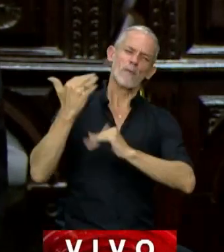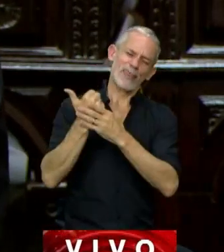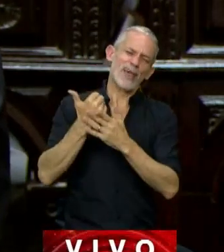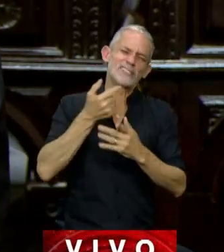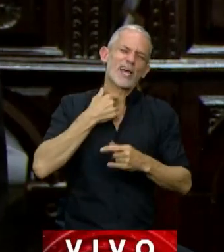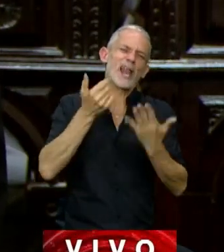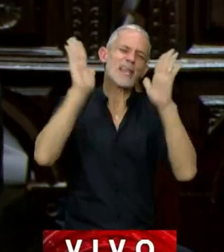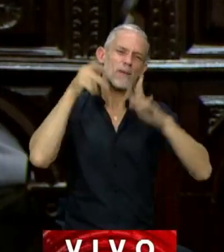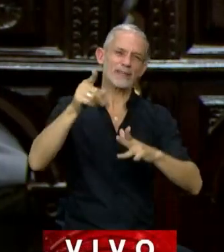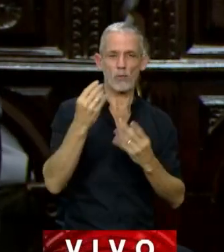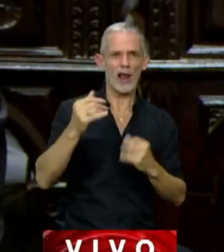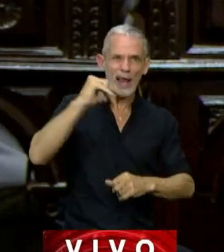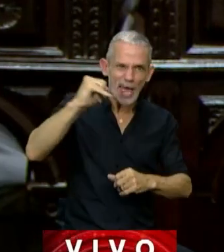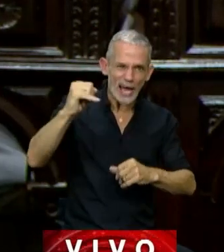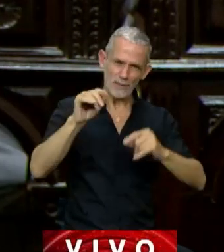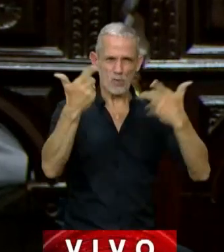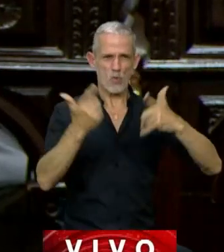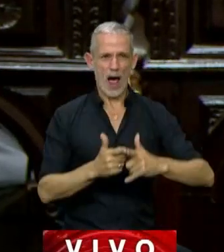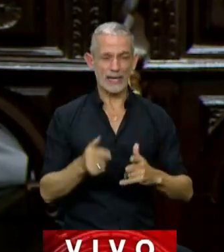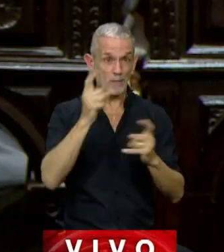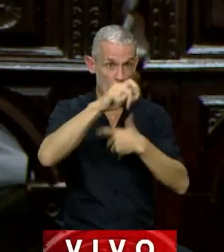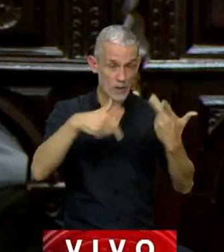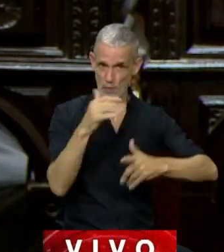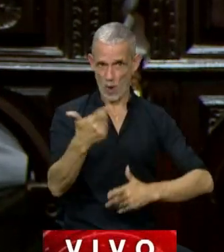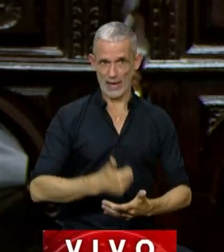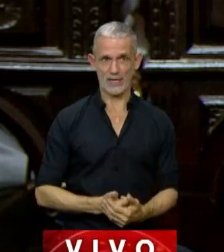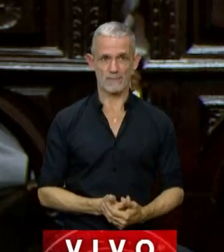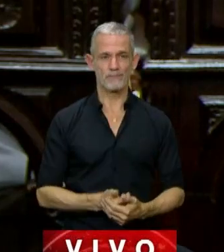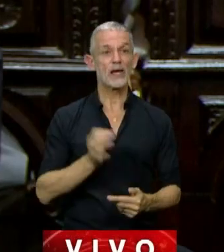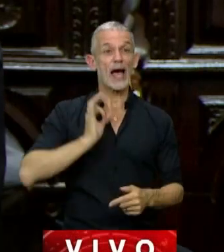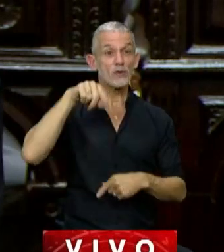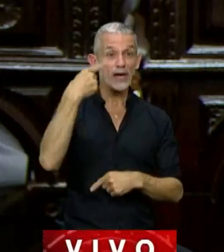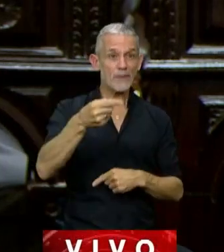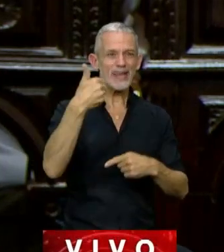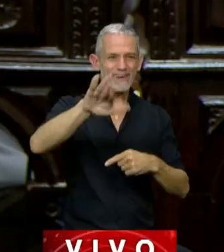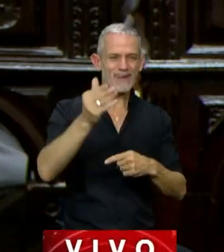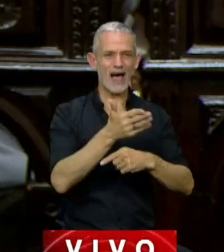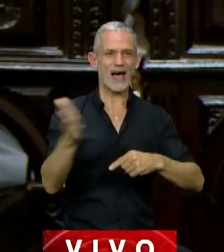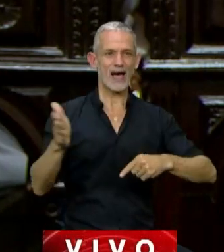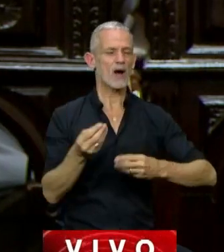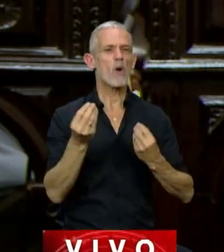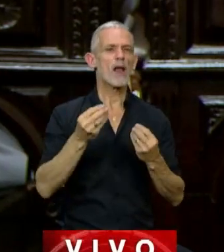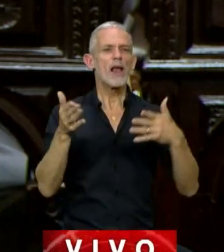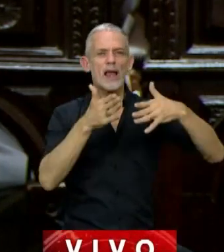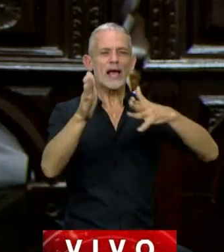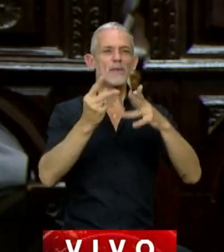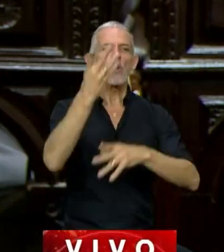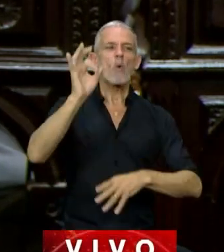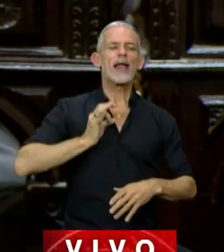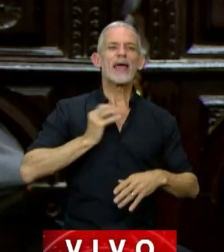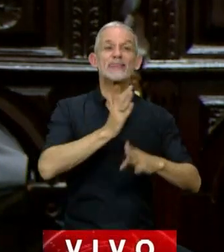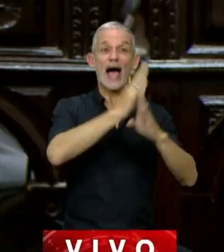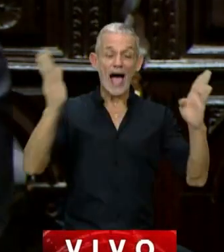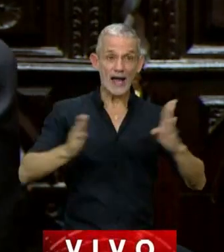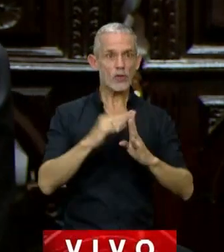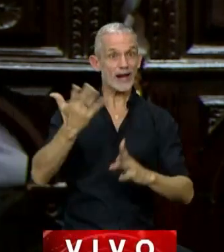entienden. La libertad negativa no está en crisis en nuestro país. El año que viene vamos a iniciar el camino a los 40 años